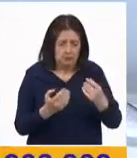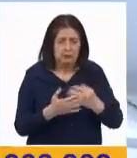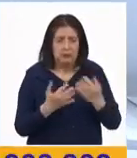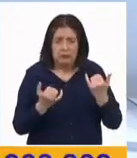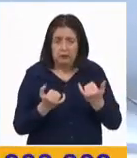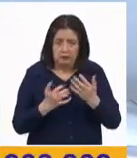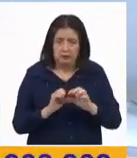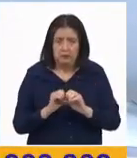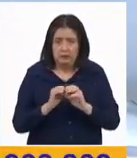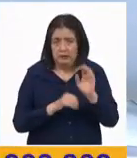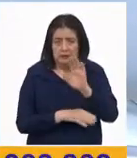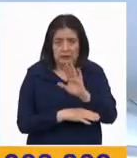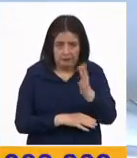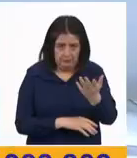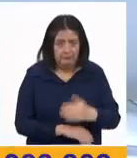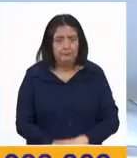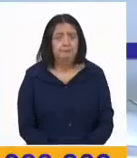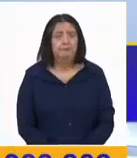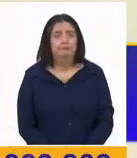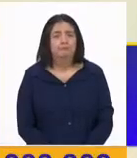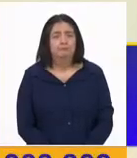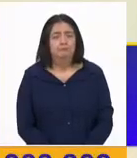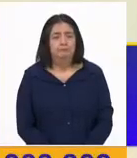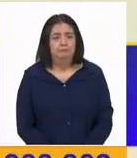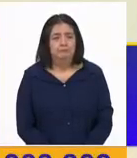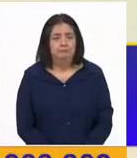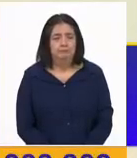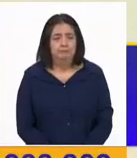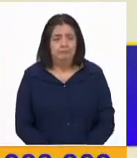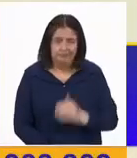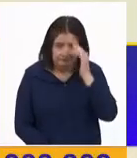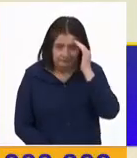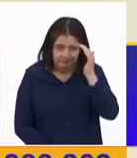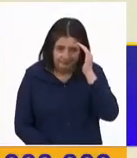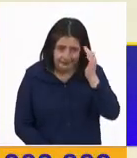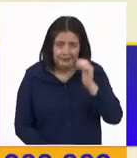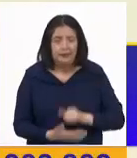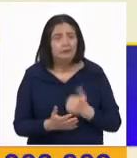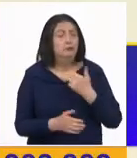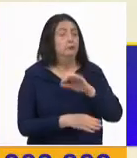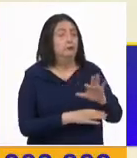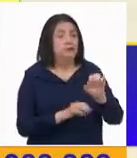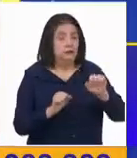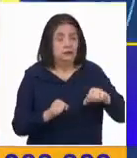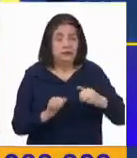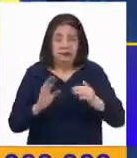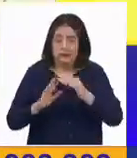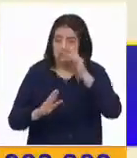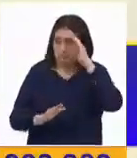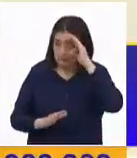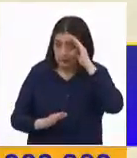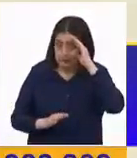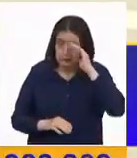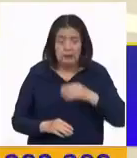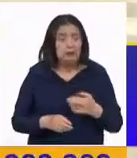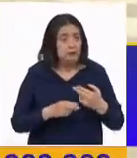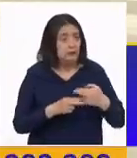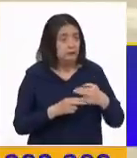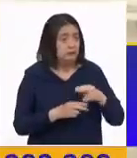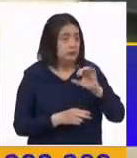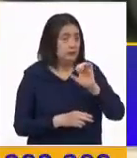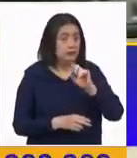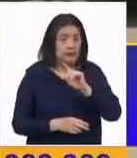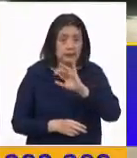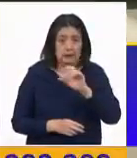hora de la tarde, Leonardo. Buenas tardes. ¿Cómo estás, Fátima? Sí, buenas tardes. Estamos en la comisaría de Santa Clara.